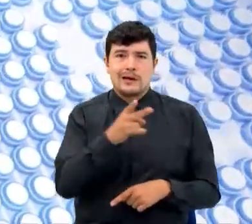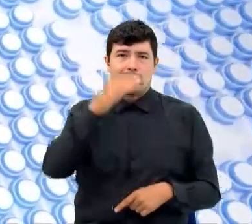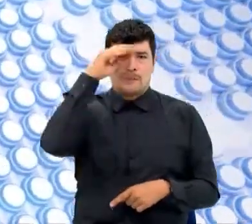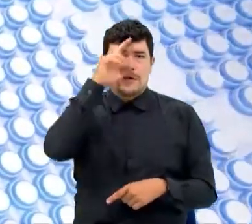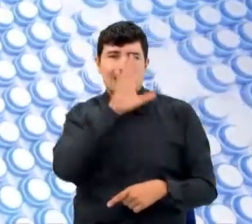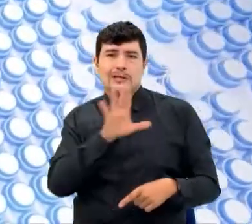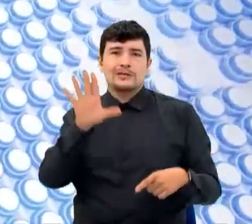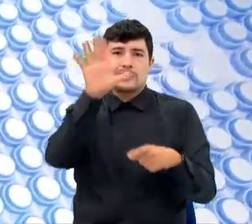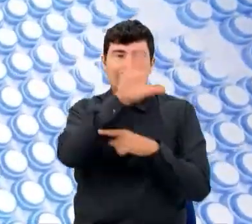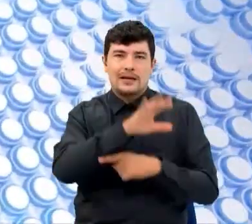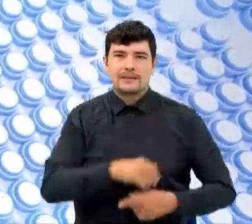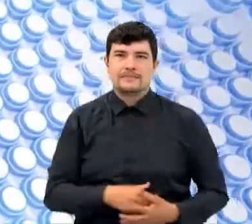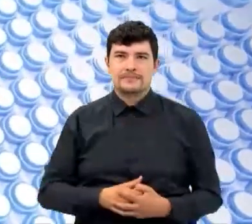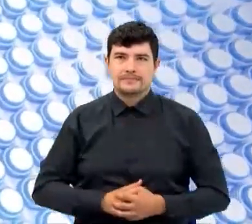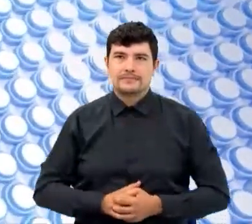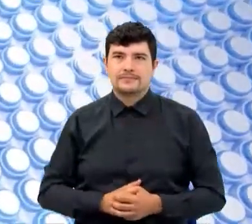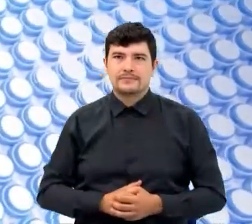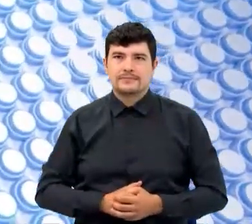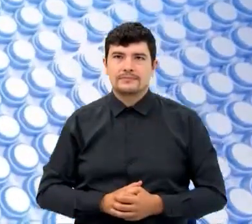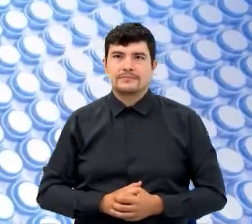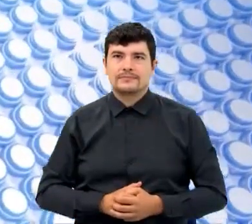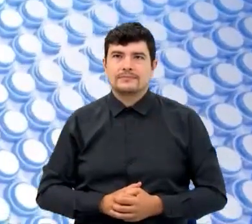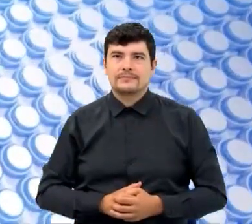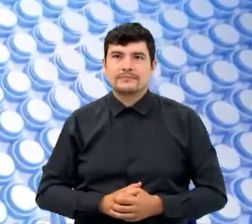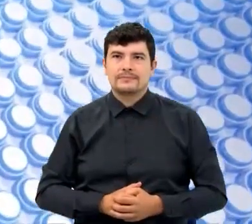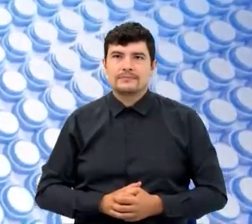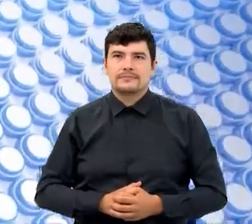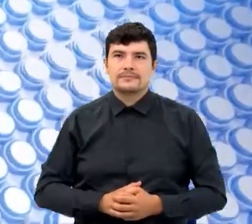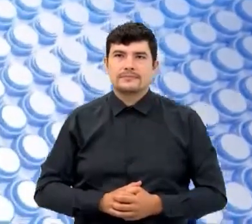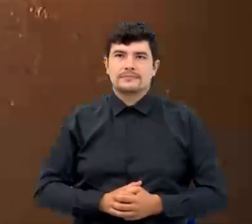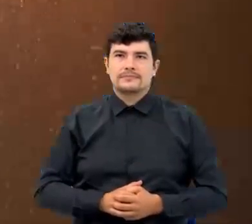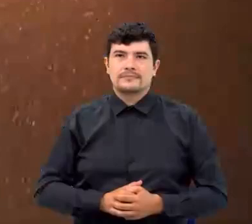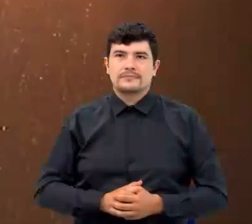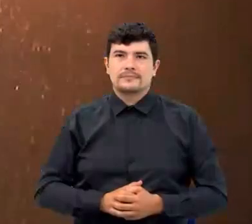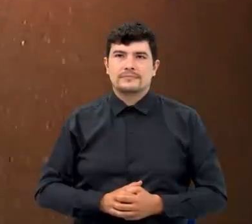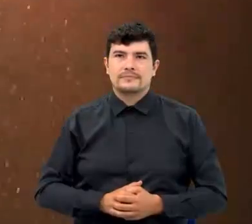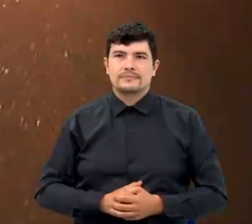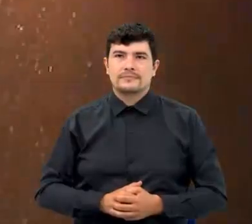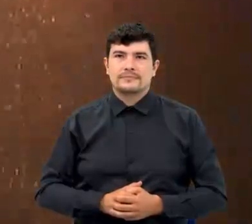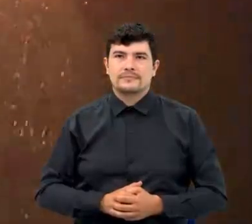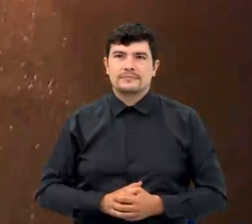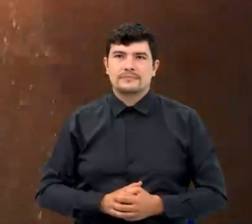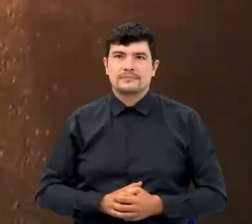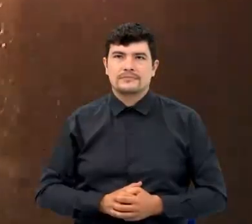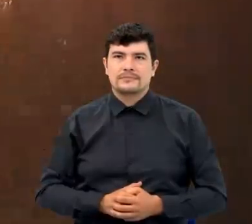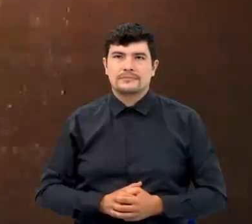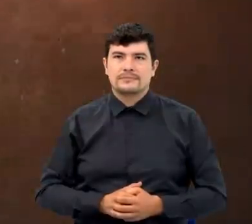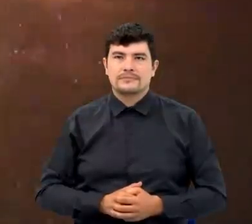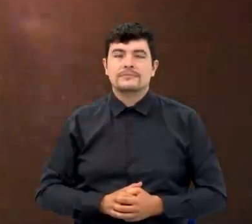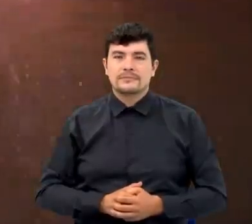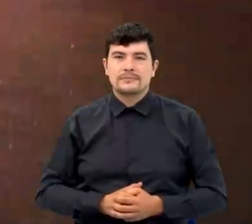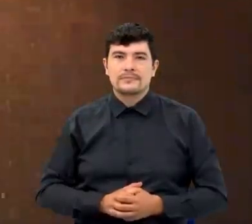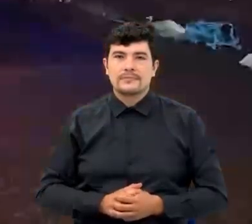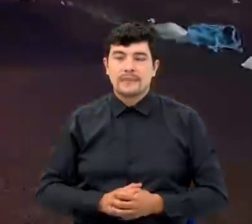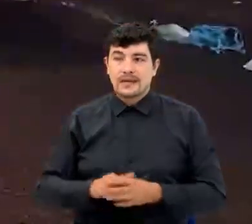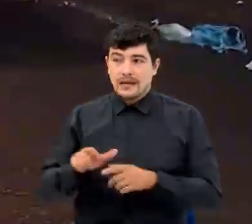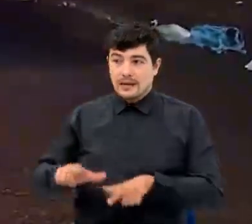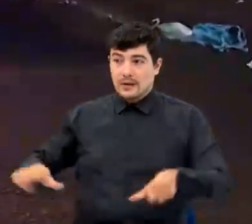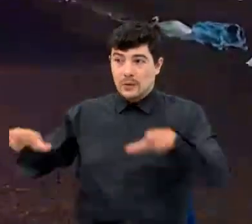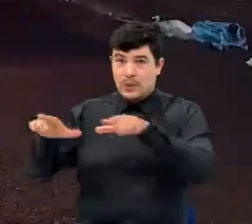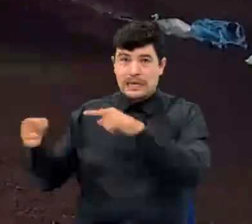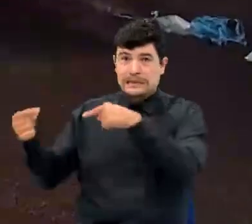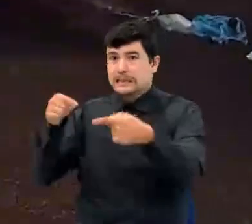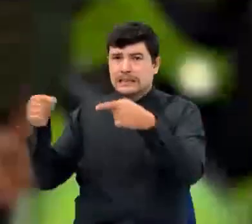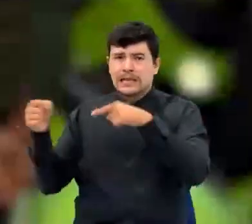les pidió a los uniformados retirarse del lugar por una discusión que hubo en el sitio. La Policía Metropolitana de Cúcuta no ha